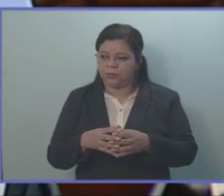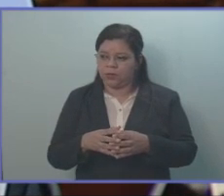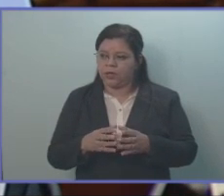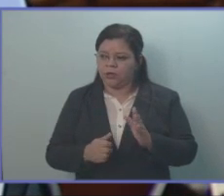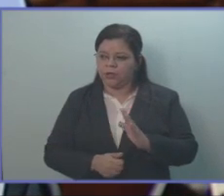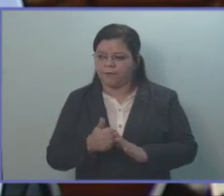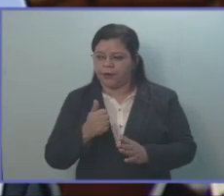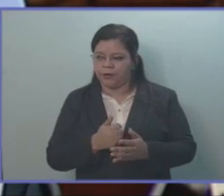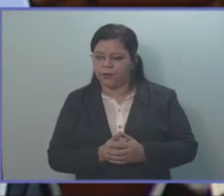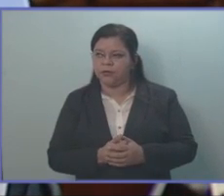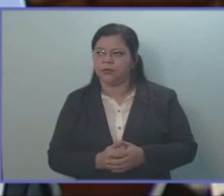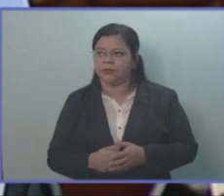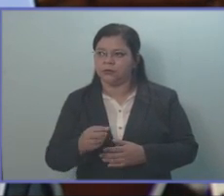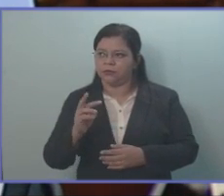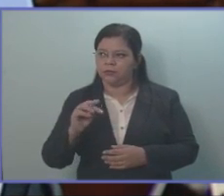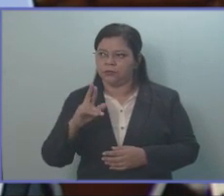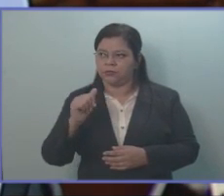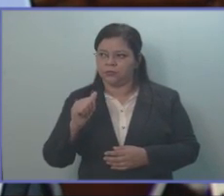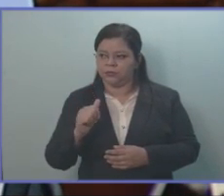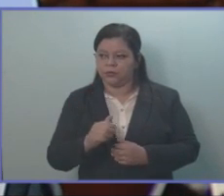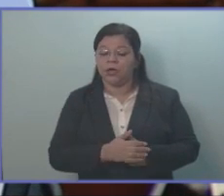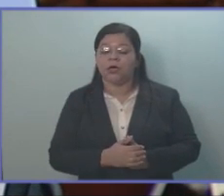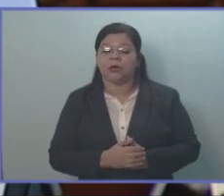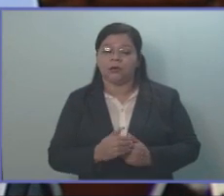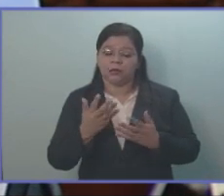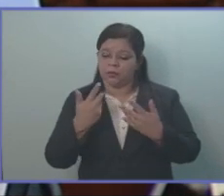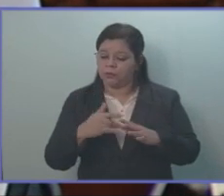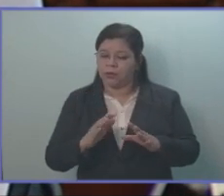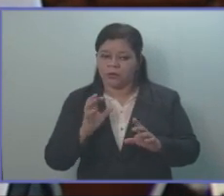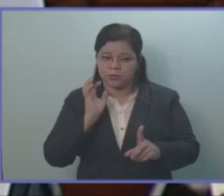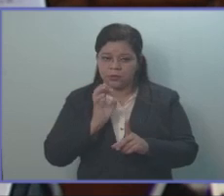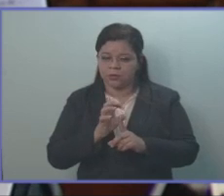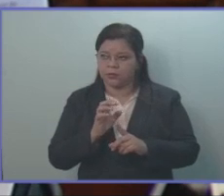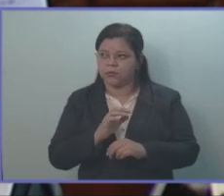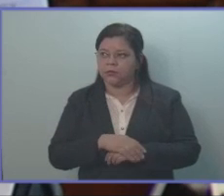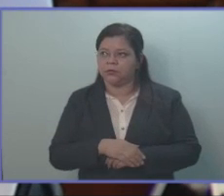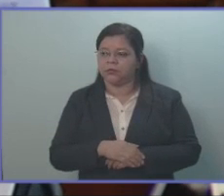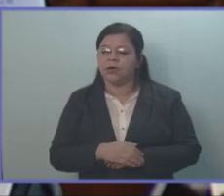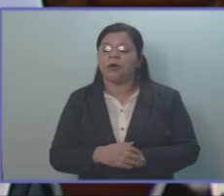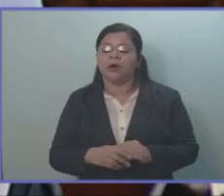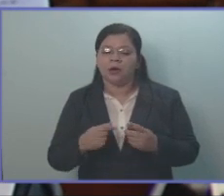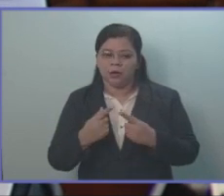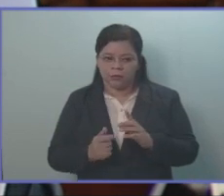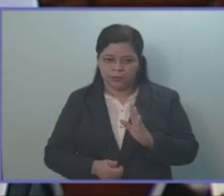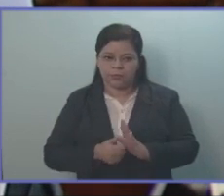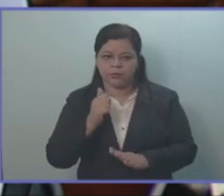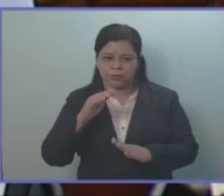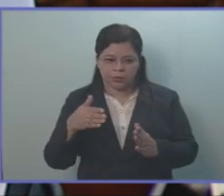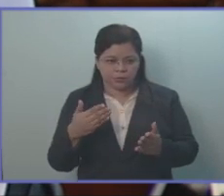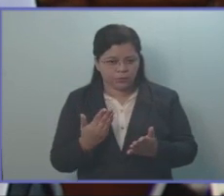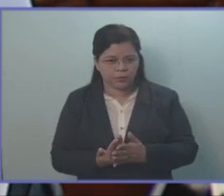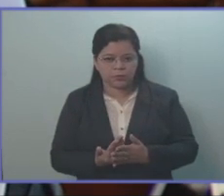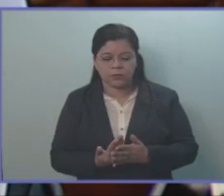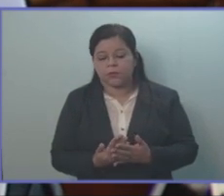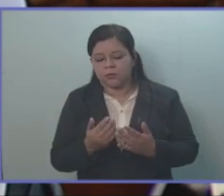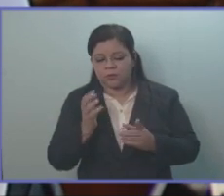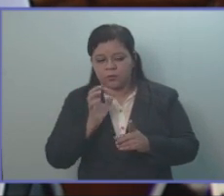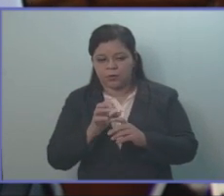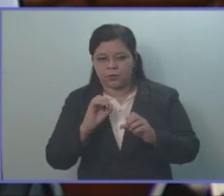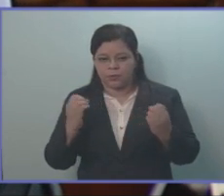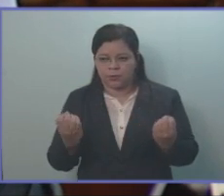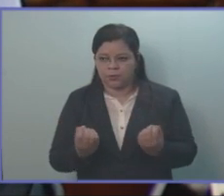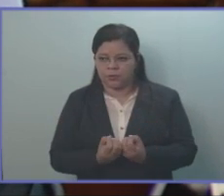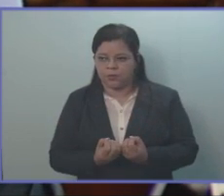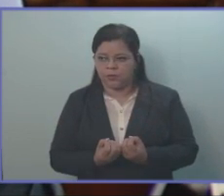asociaciones y organizaciones de naturaleza criminal y aquellas ejecutadas bajo la modalidad de crimen